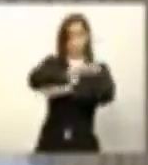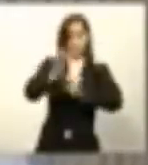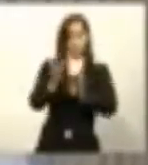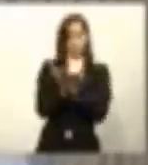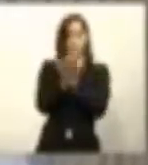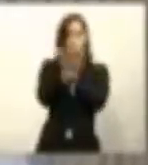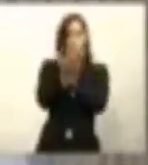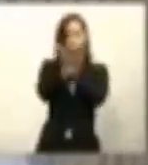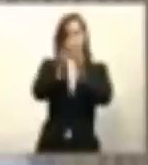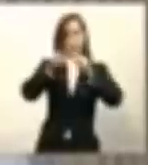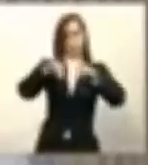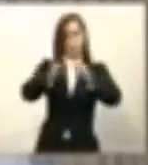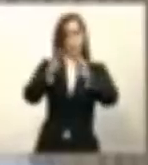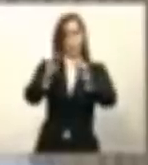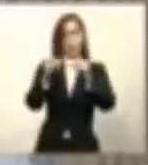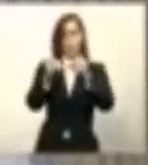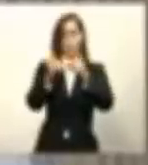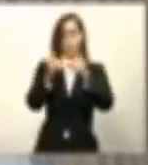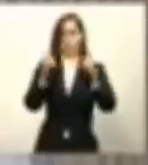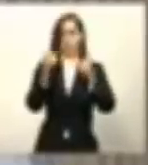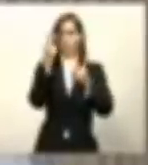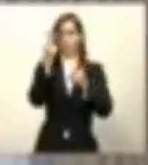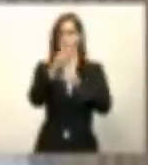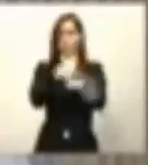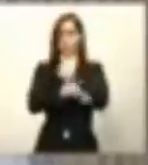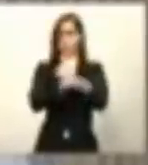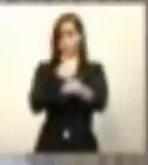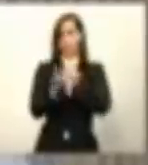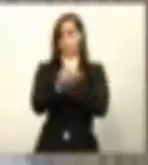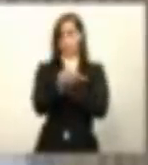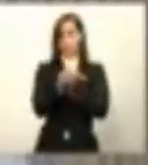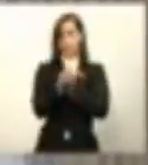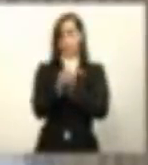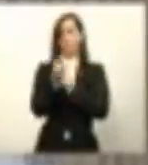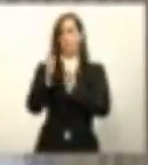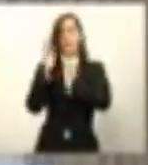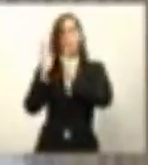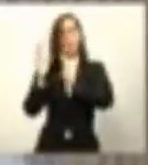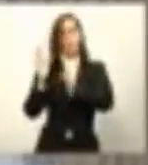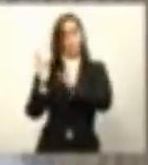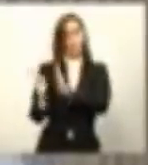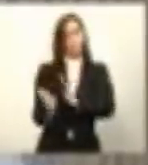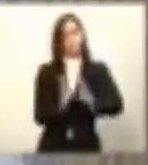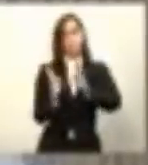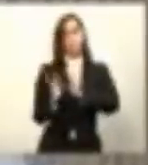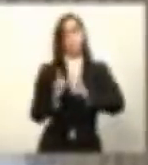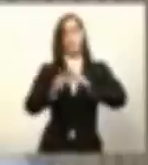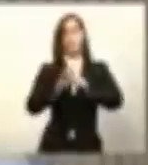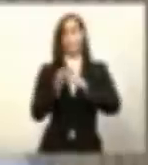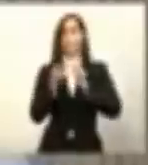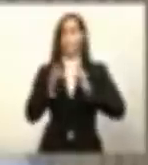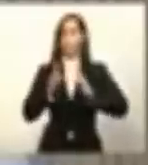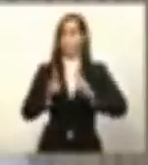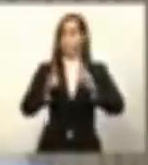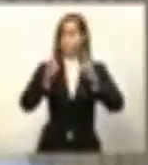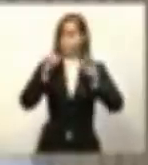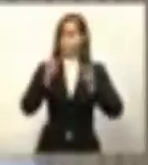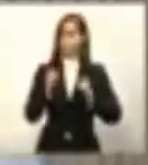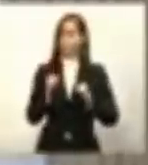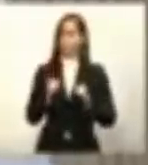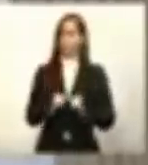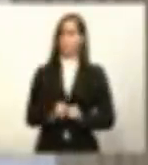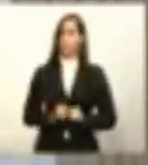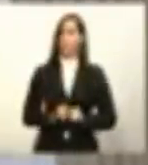entre los dos países. Este proceso se iniciará lo antes posible.